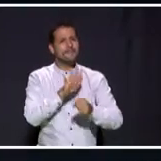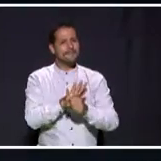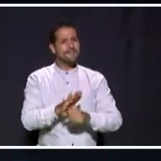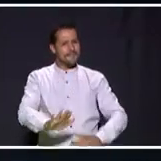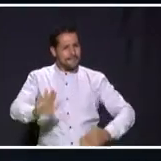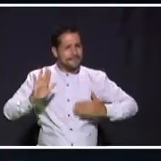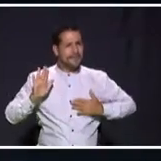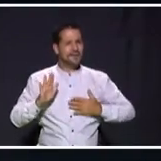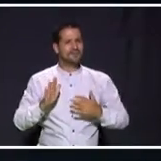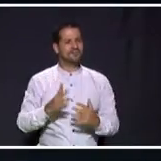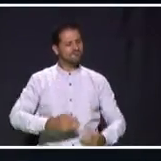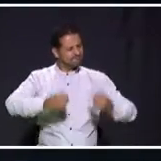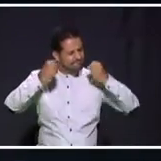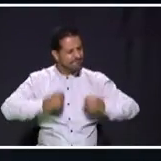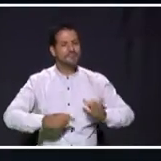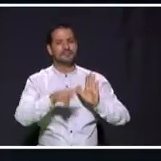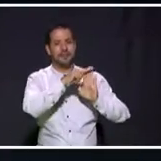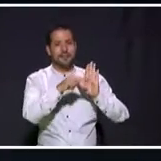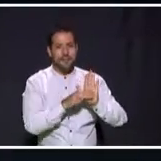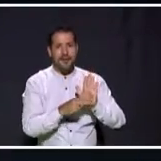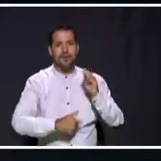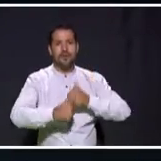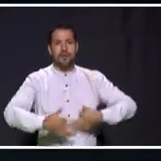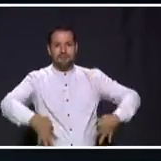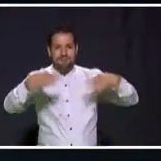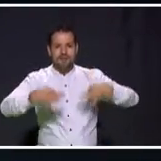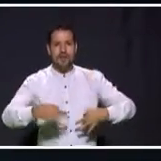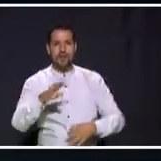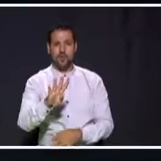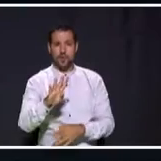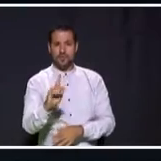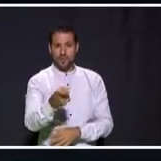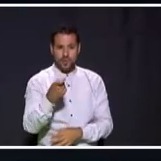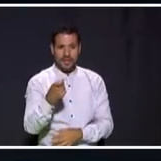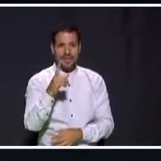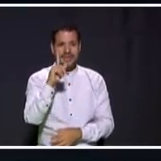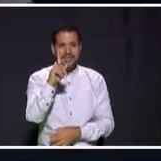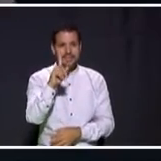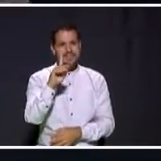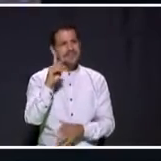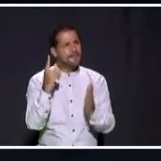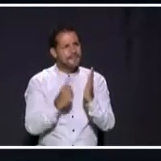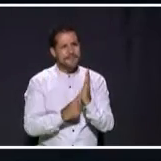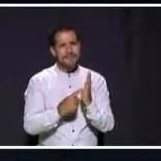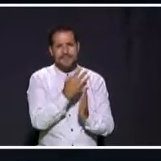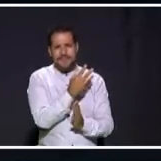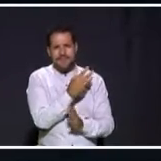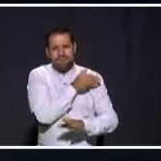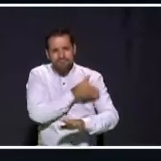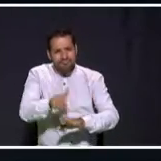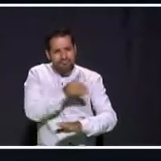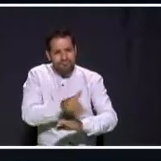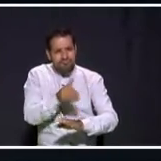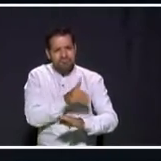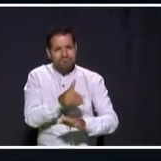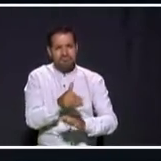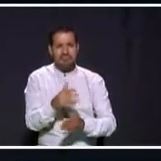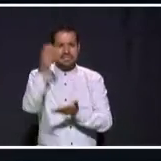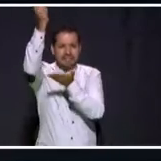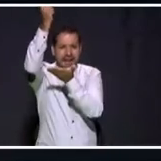que rompan esa idea de que las cuatro que valgan cien mil millones de pesos del kilómetro y que realmente estemos con unos sobrecostos